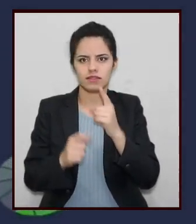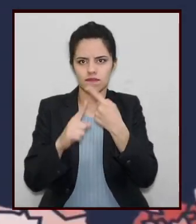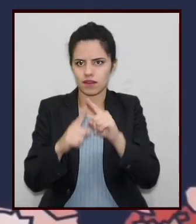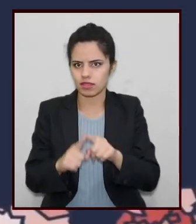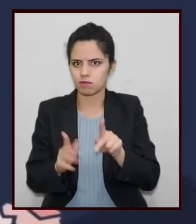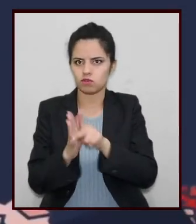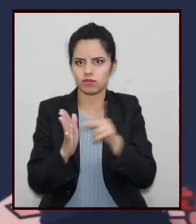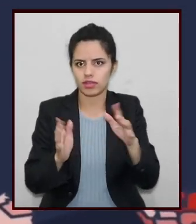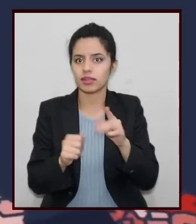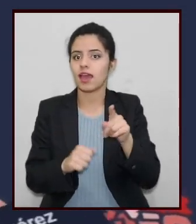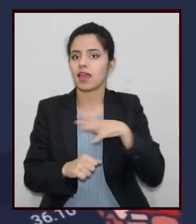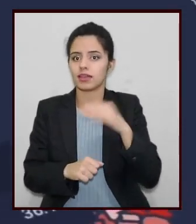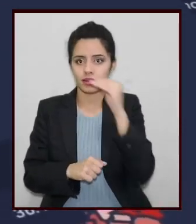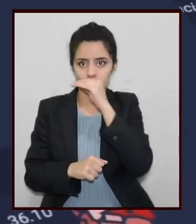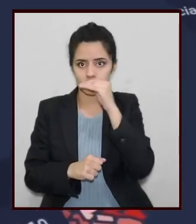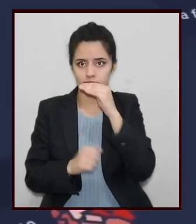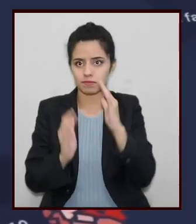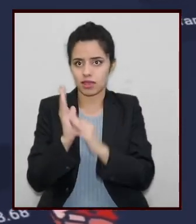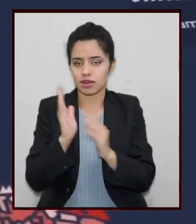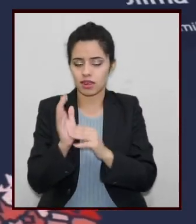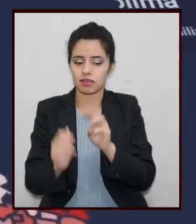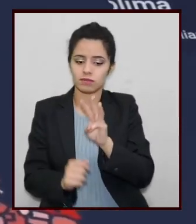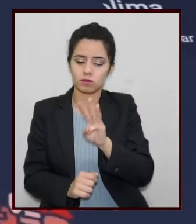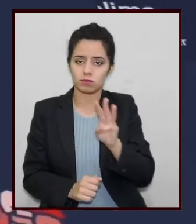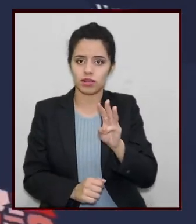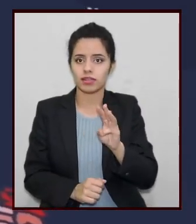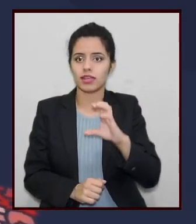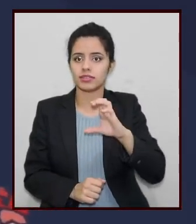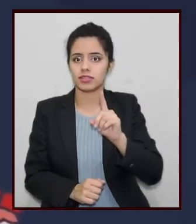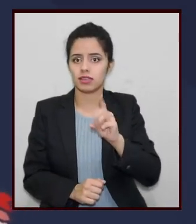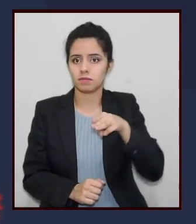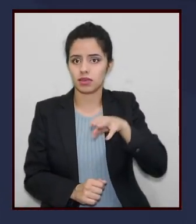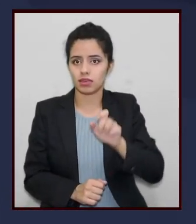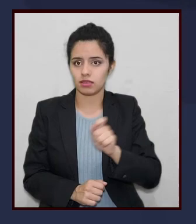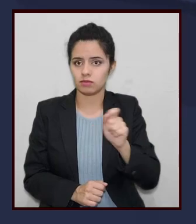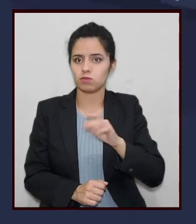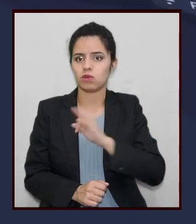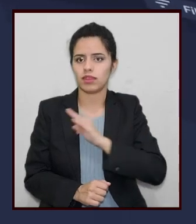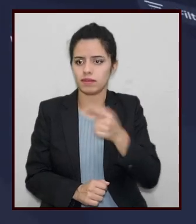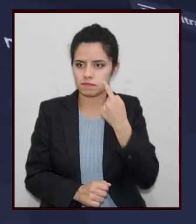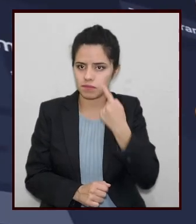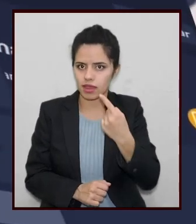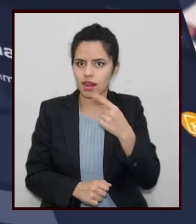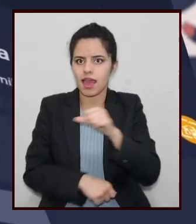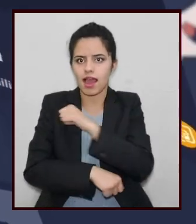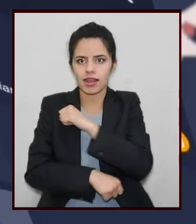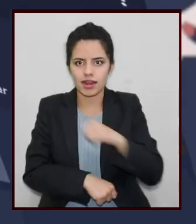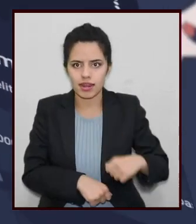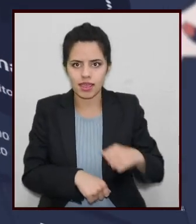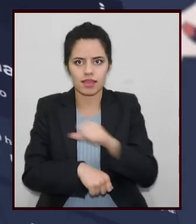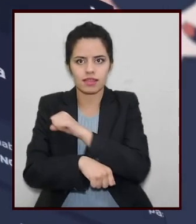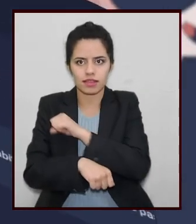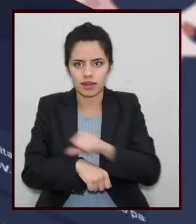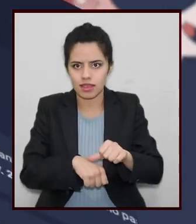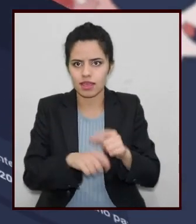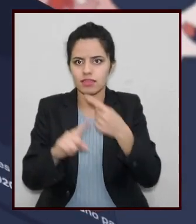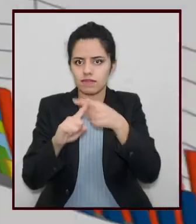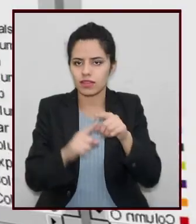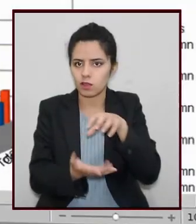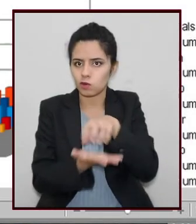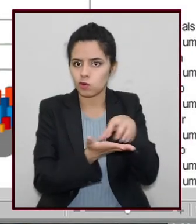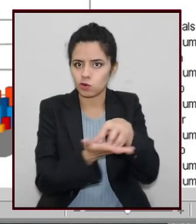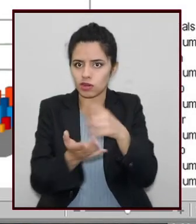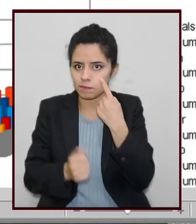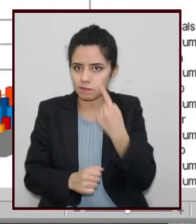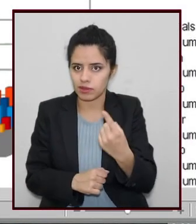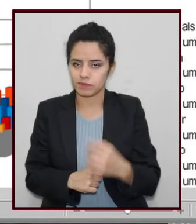y mantiene una plataforma gratuita llamada Crime Watch CDMX, la cual permite analizar los delitos en cada alcaldía o colonia de la capital mexicana.